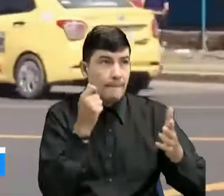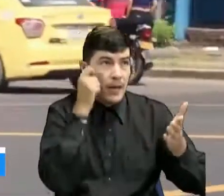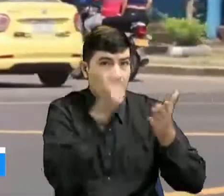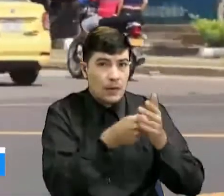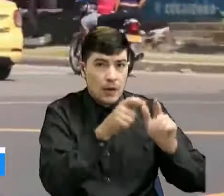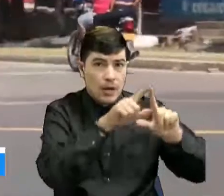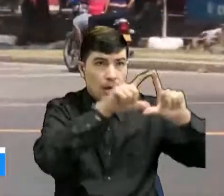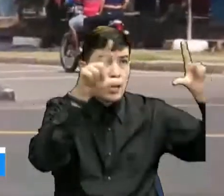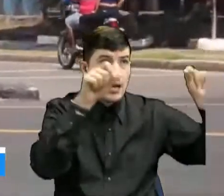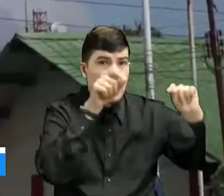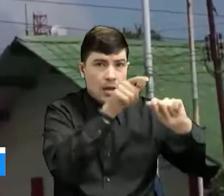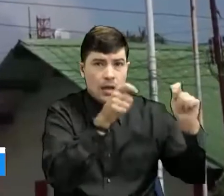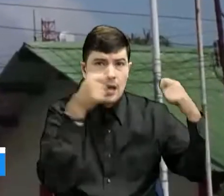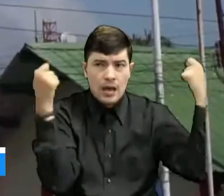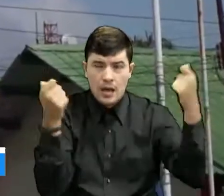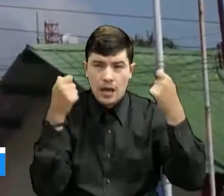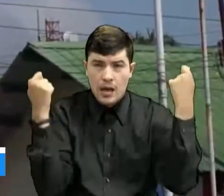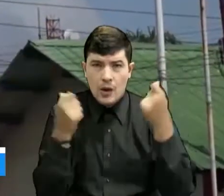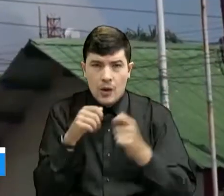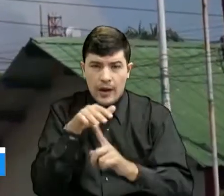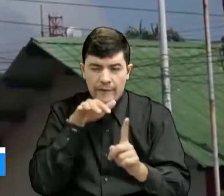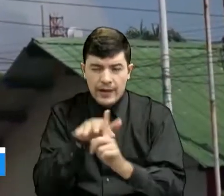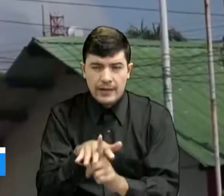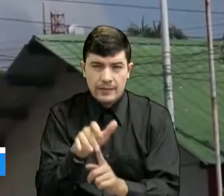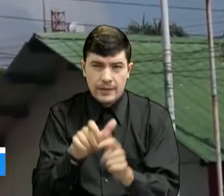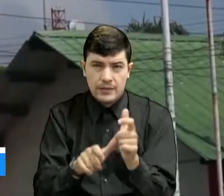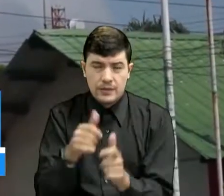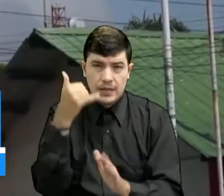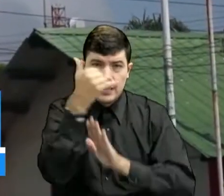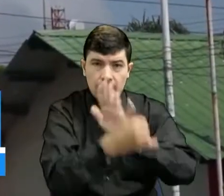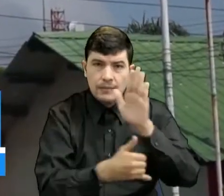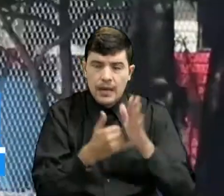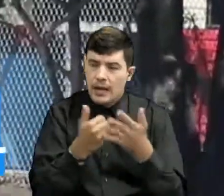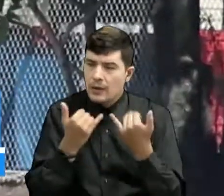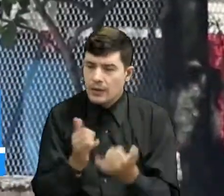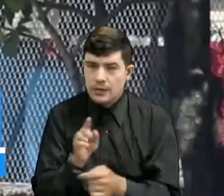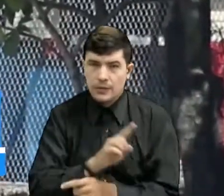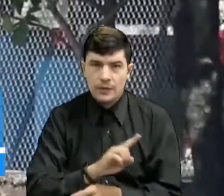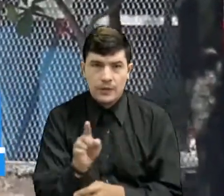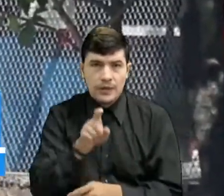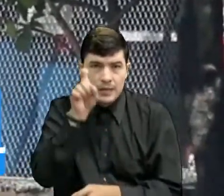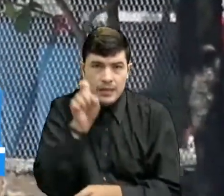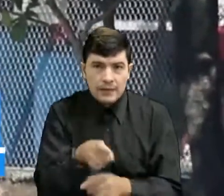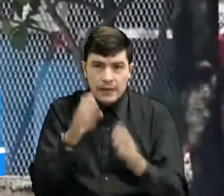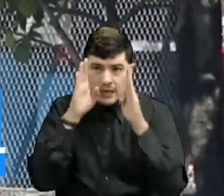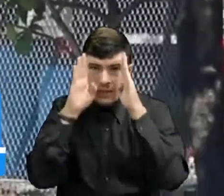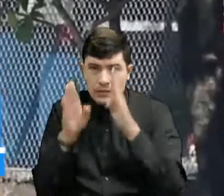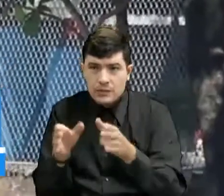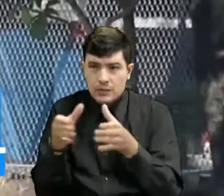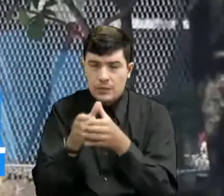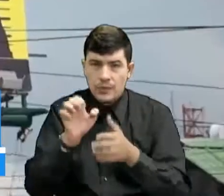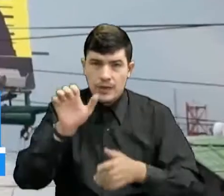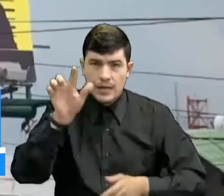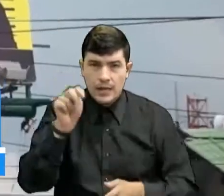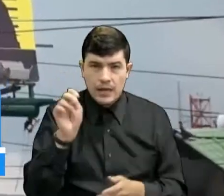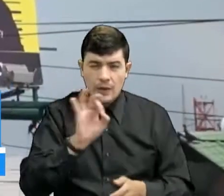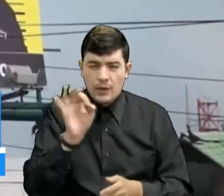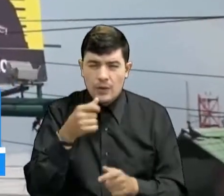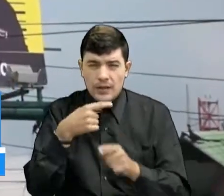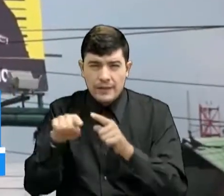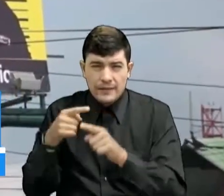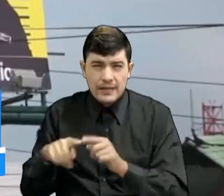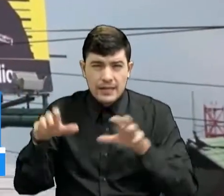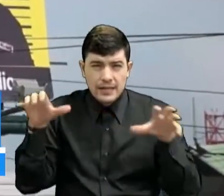rodea su estructura energética y petrolera por parte de las organizaciones criminales como lln de una cantidad más de